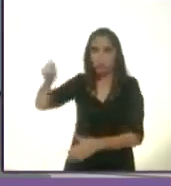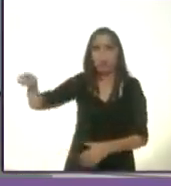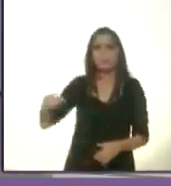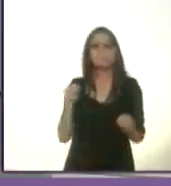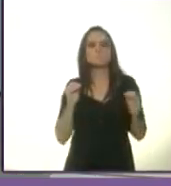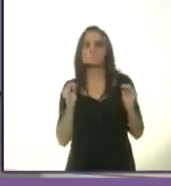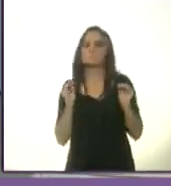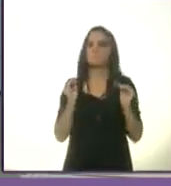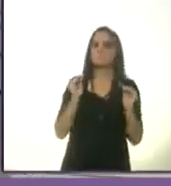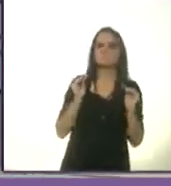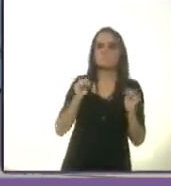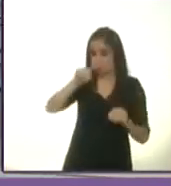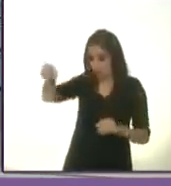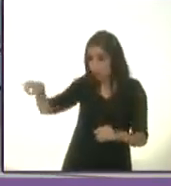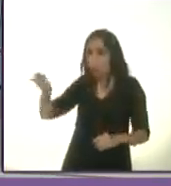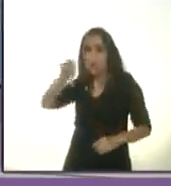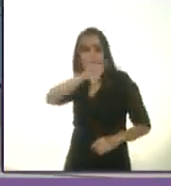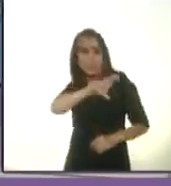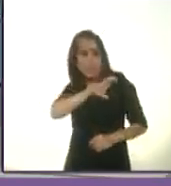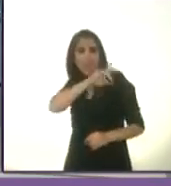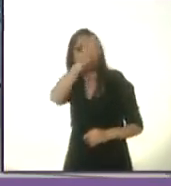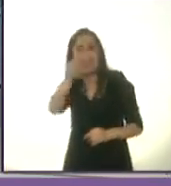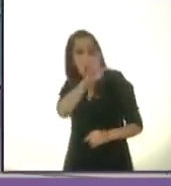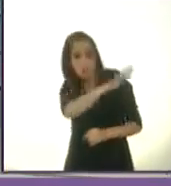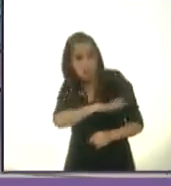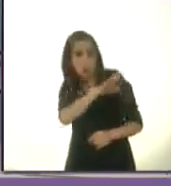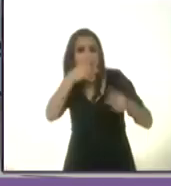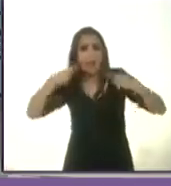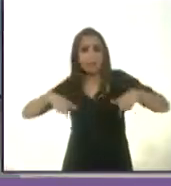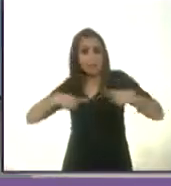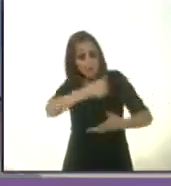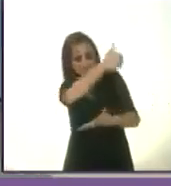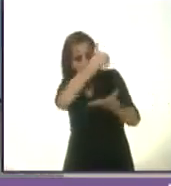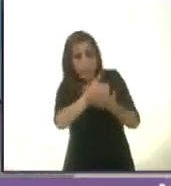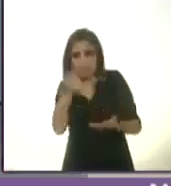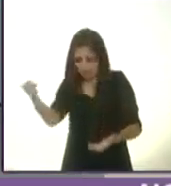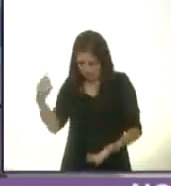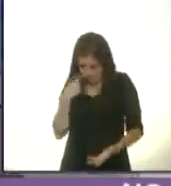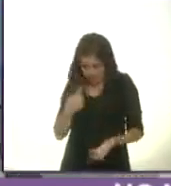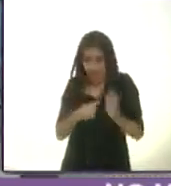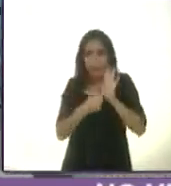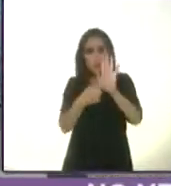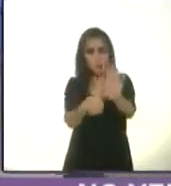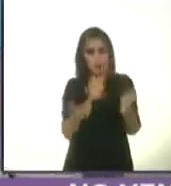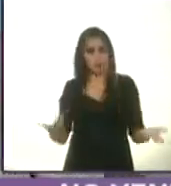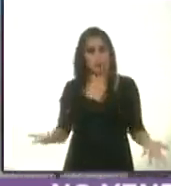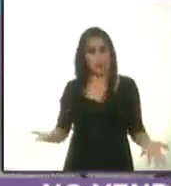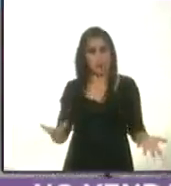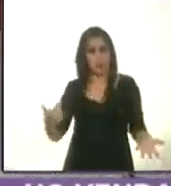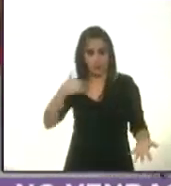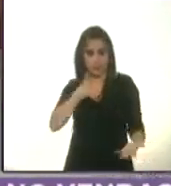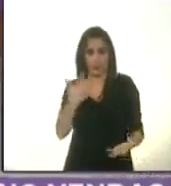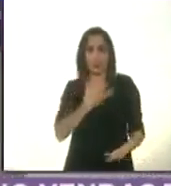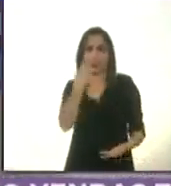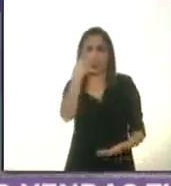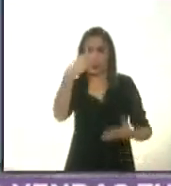quieren al pueblo si tanto quieren a la ciudadanía desde aquí se demuestra que traigo una hoja